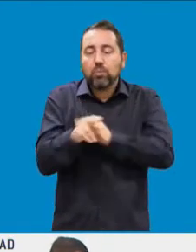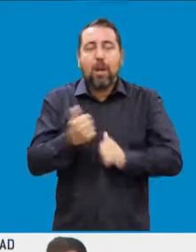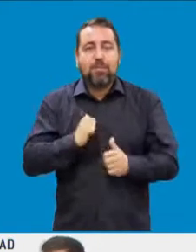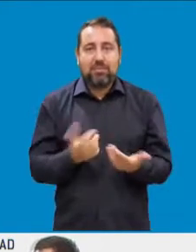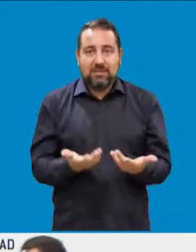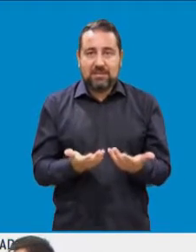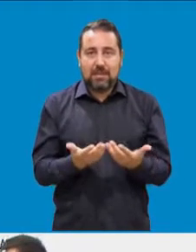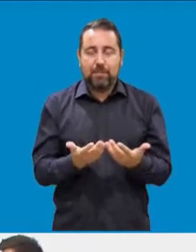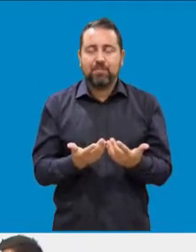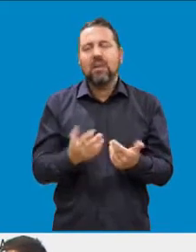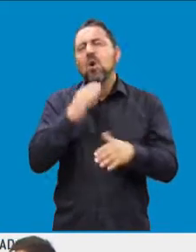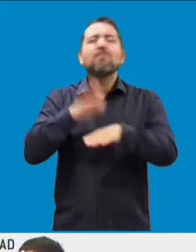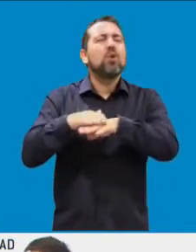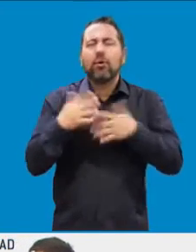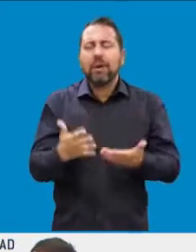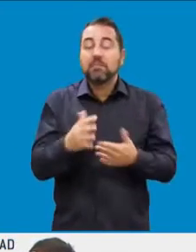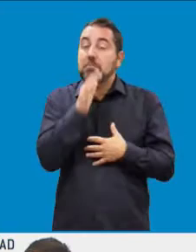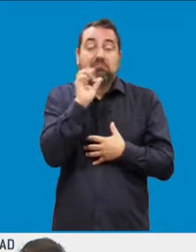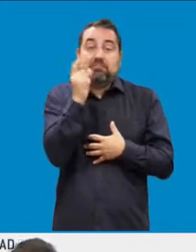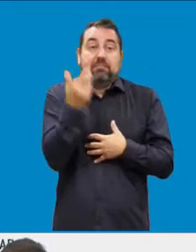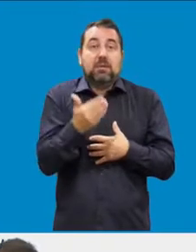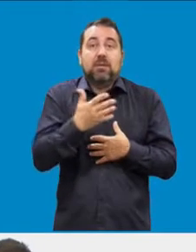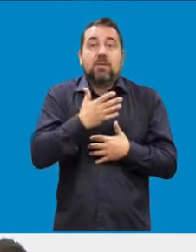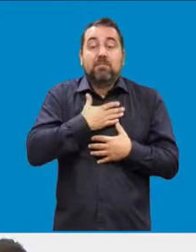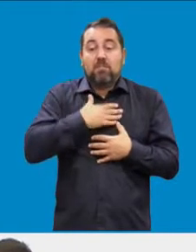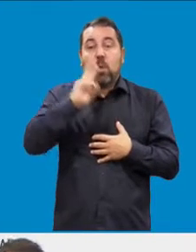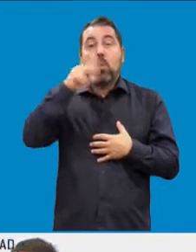ahorrar tiempo y recursos. ¿Por qué? Bueno,